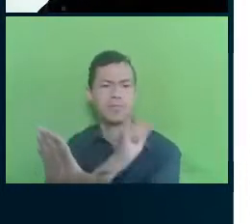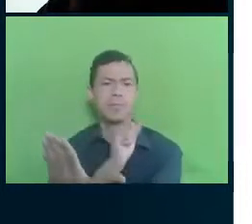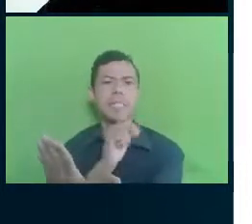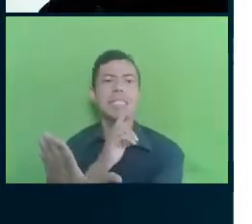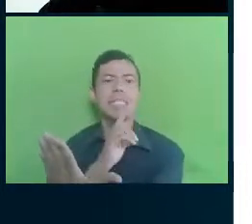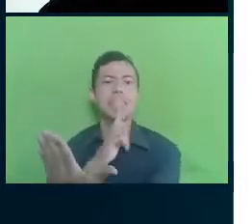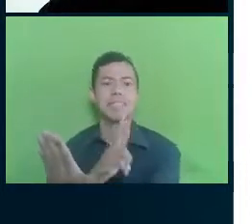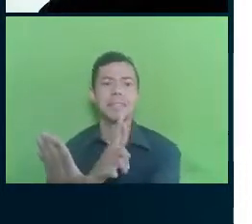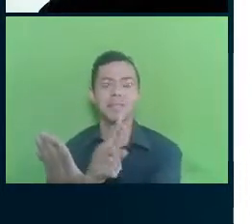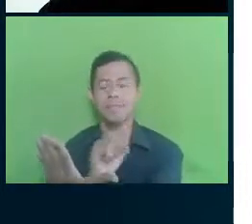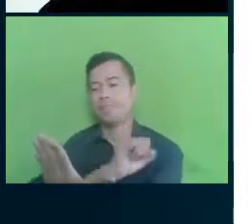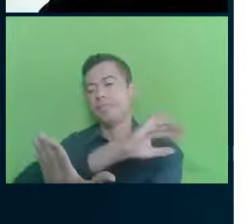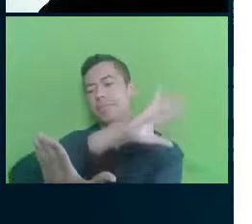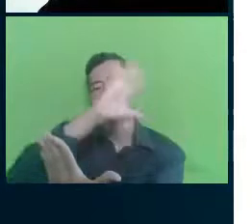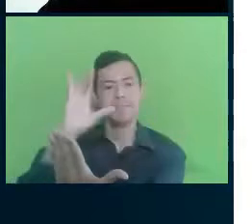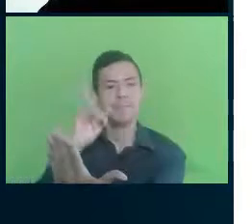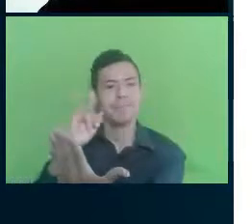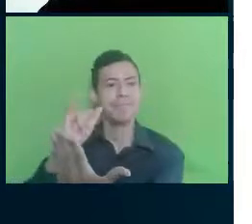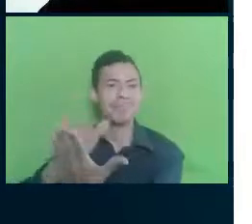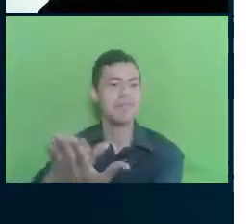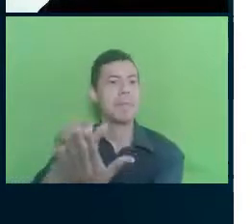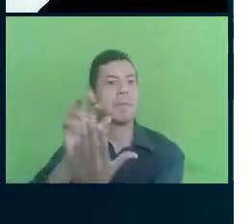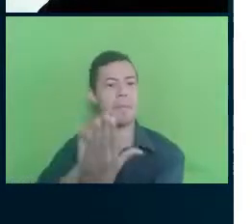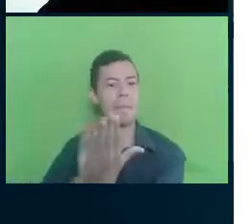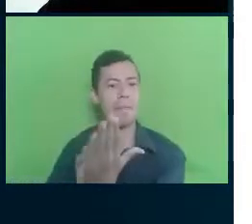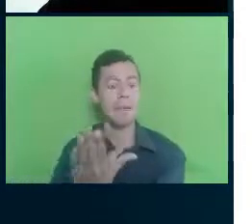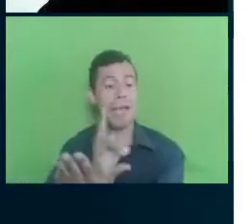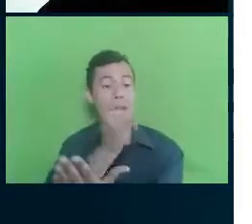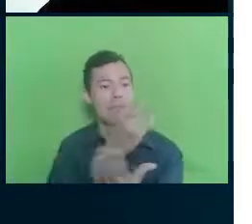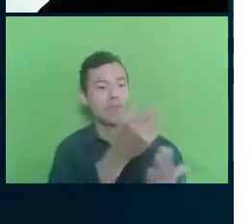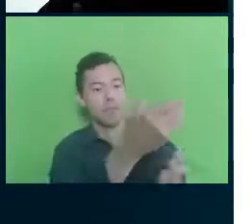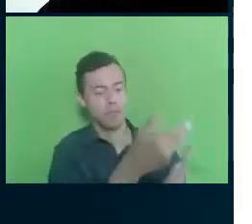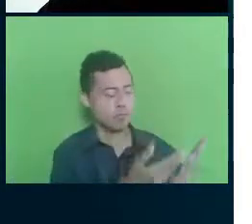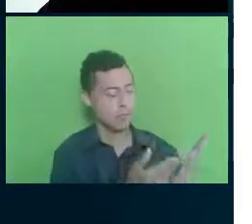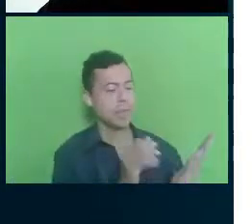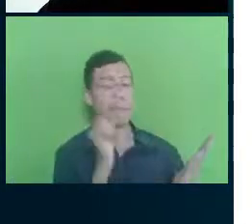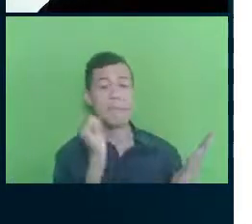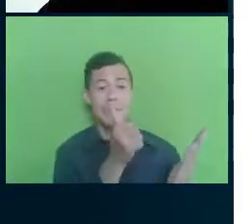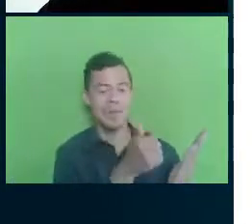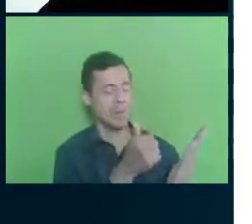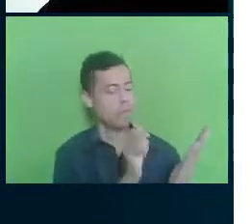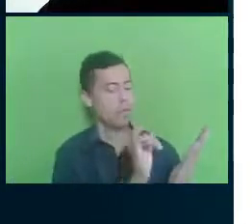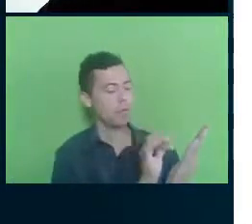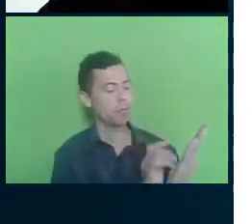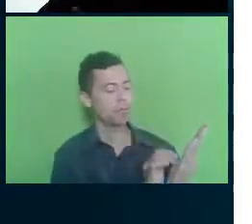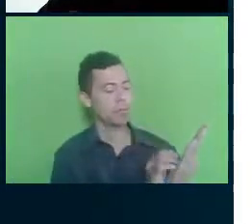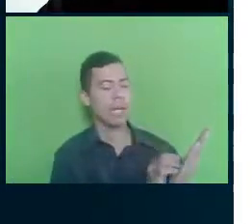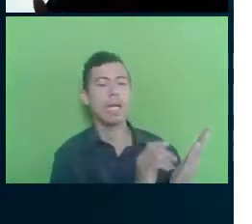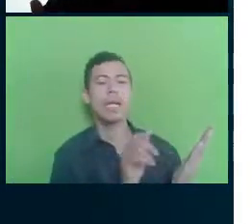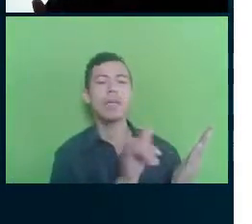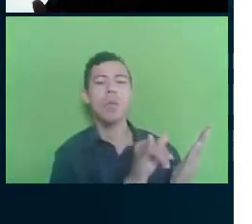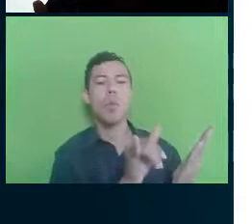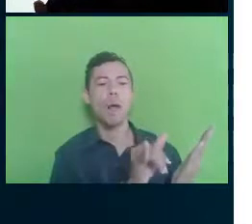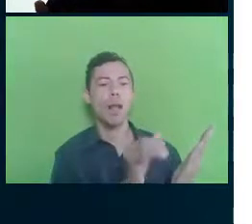salida, para que la próxima vez que yo tenga una entrada, el algoritmo o la máquina me diga cuál